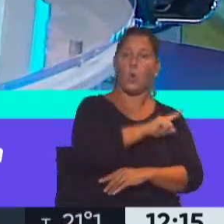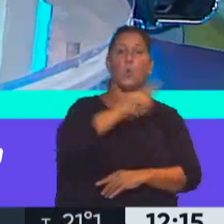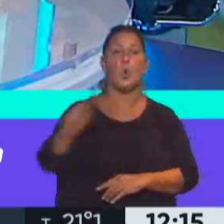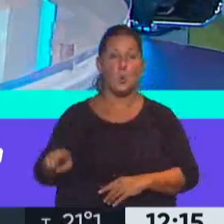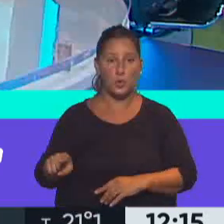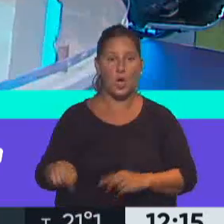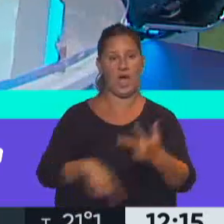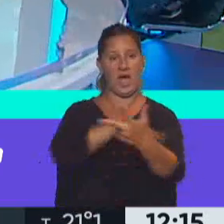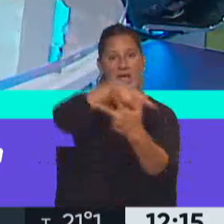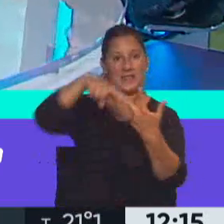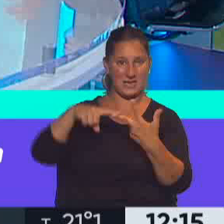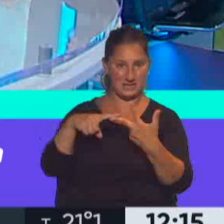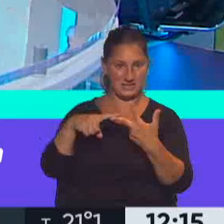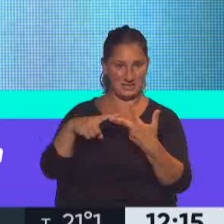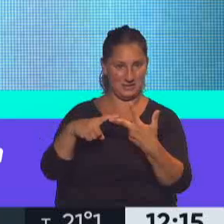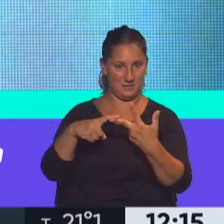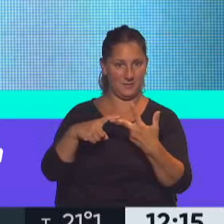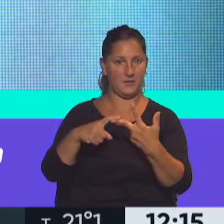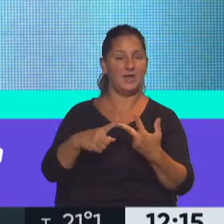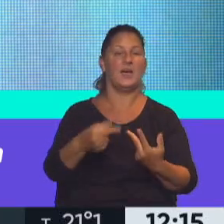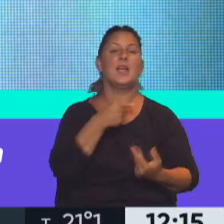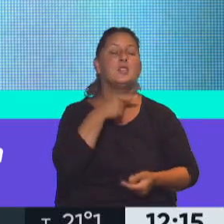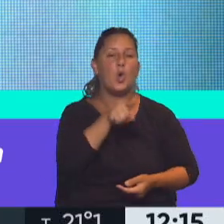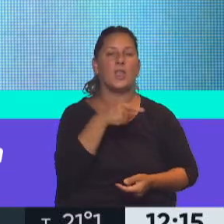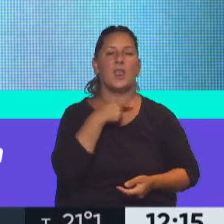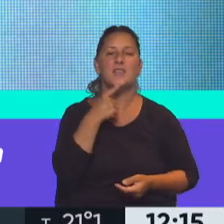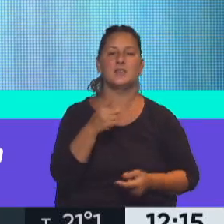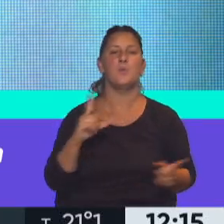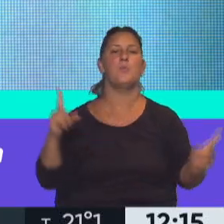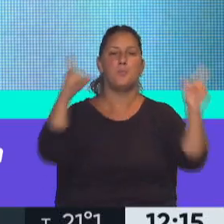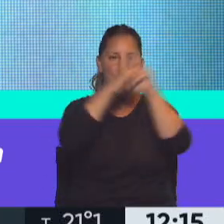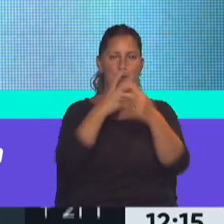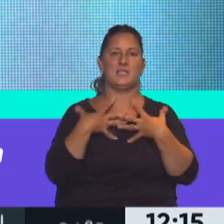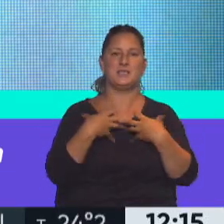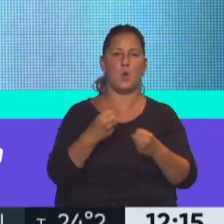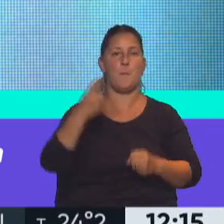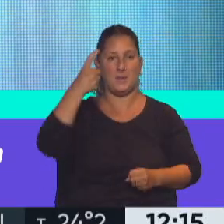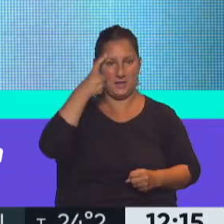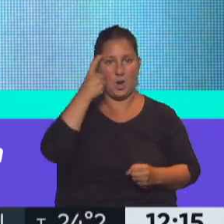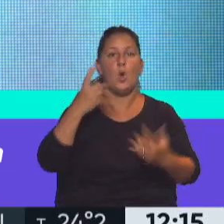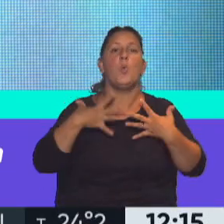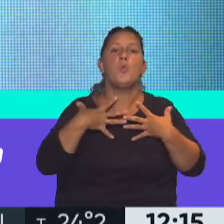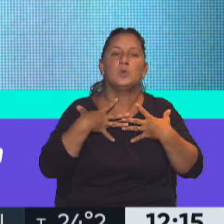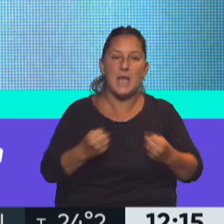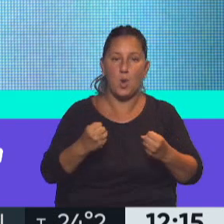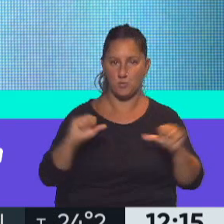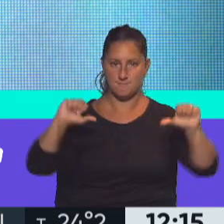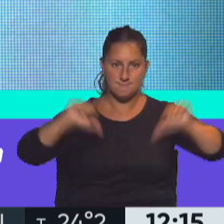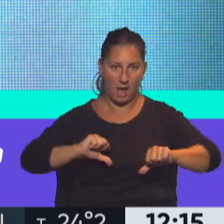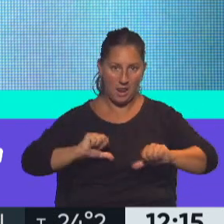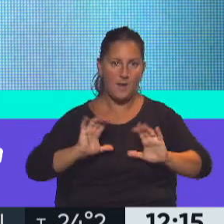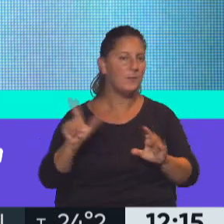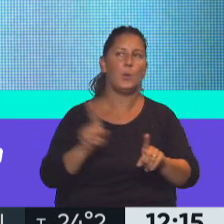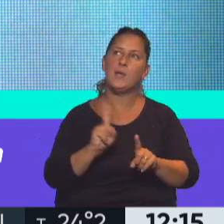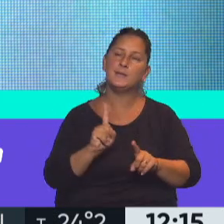Hay 3 casos, exactamente. Bueno, eso lo que quiere decir es que tienen un problema de salud mental y que tienen un problema de salud. No quiere decir que son,